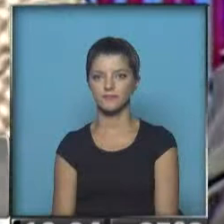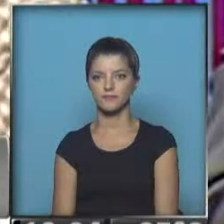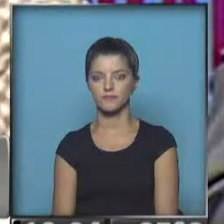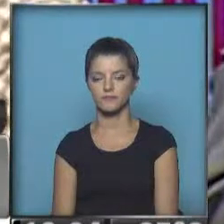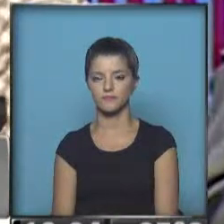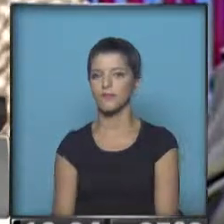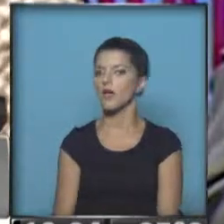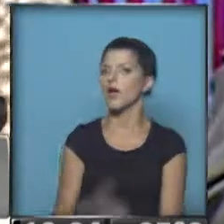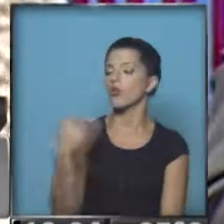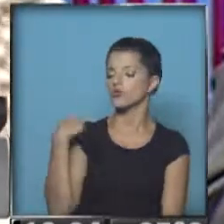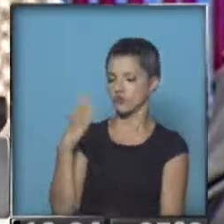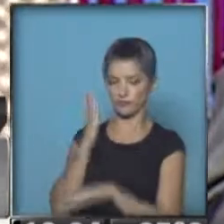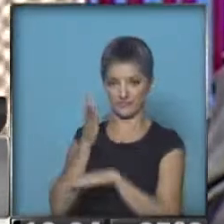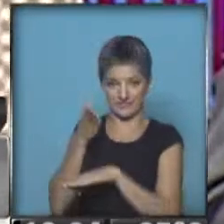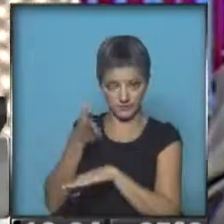Cuando recién ingresaba...